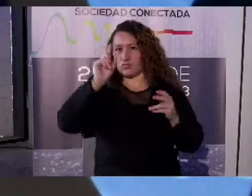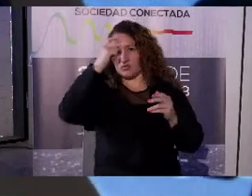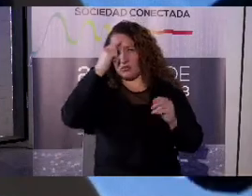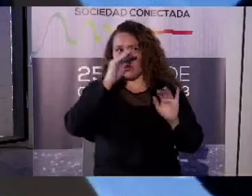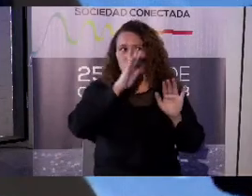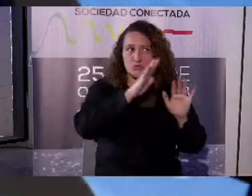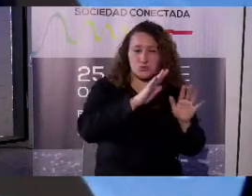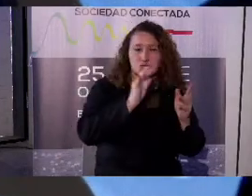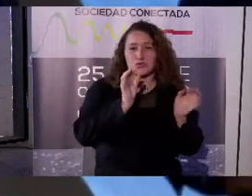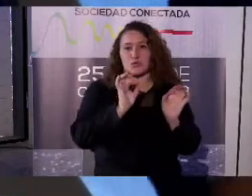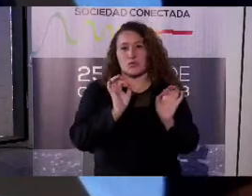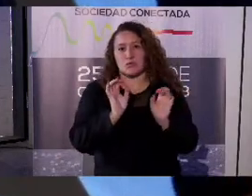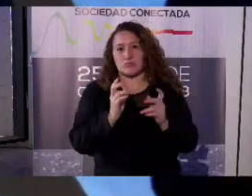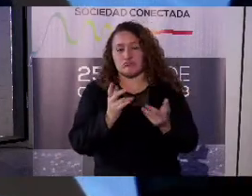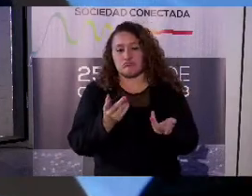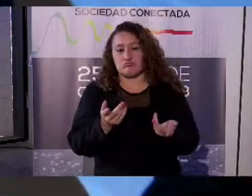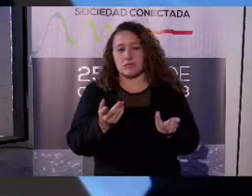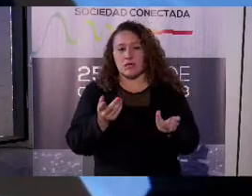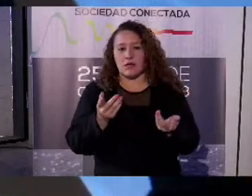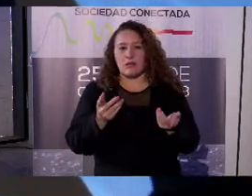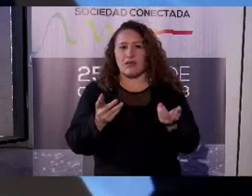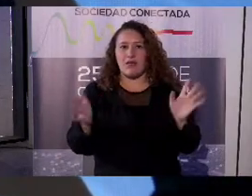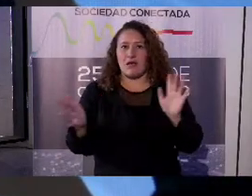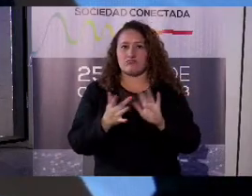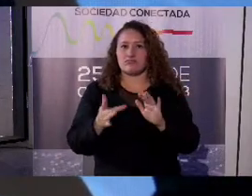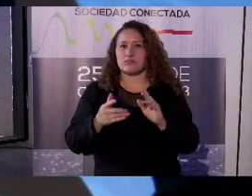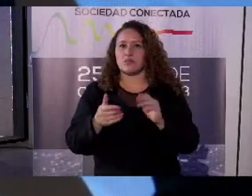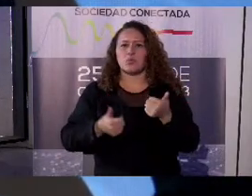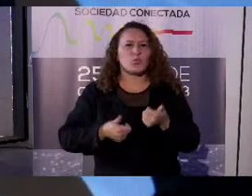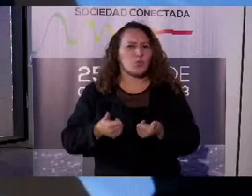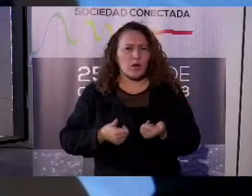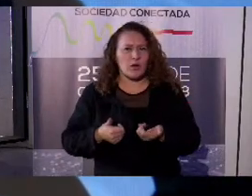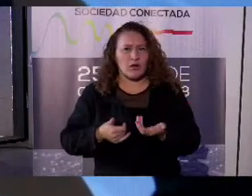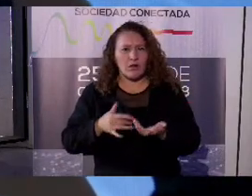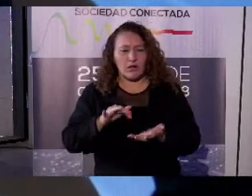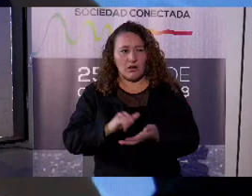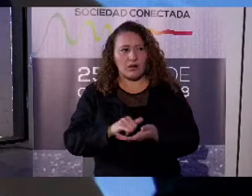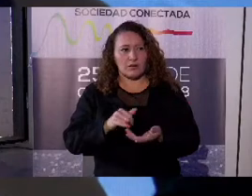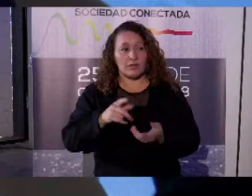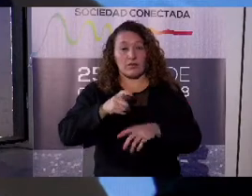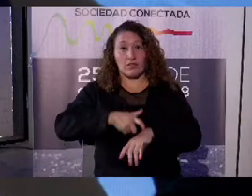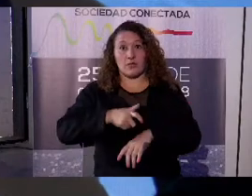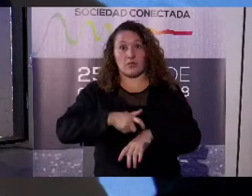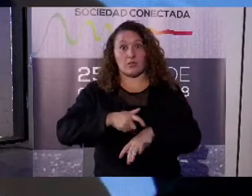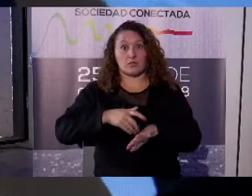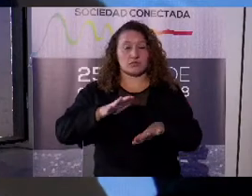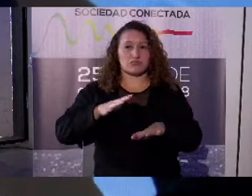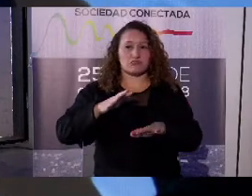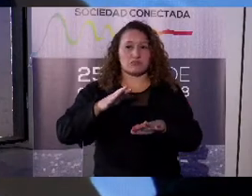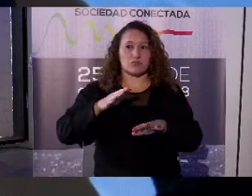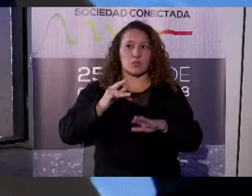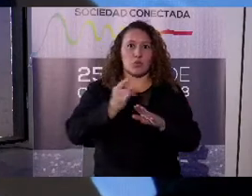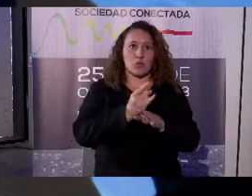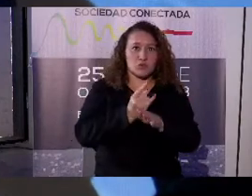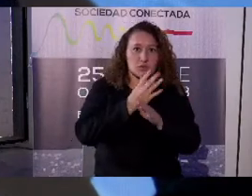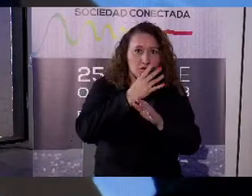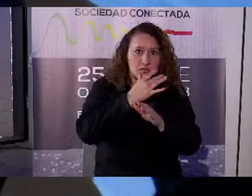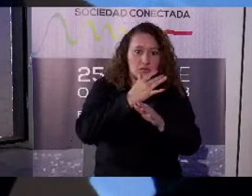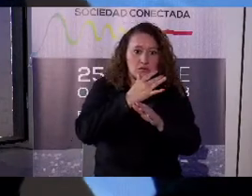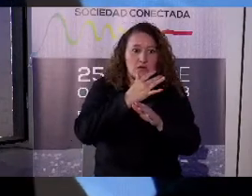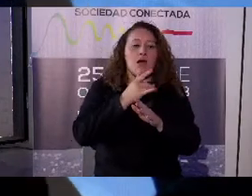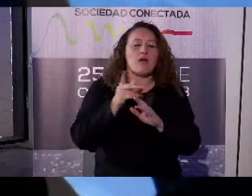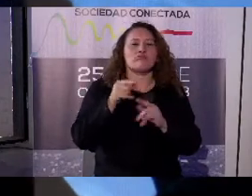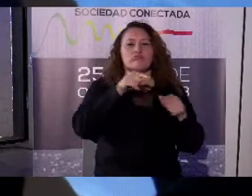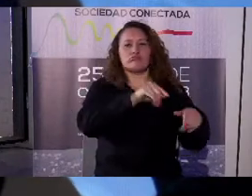o que o que esté también asociada a a a que en determinados tiempos no sea utilizada para que pueda la gente de la comunidad